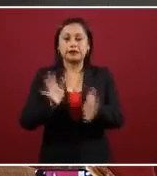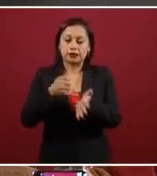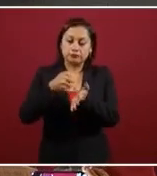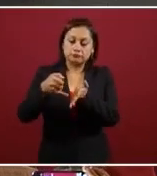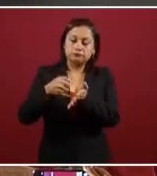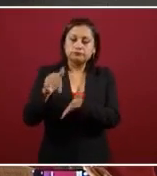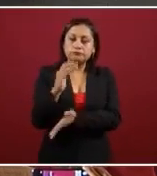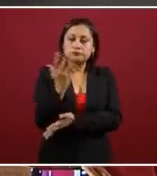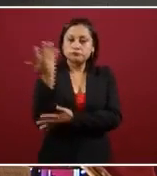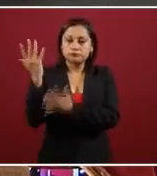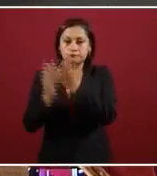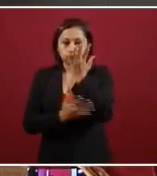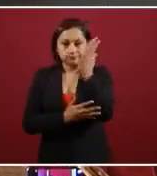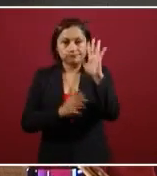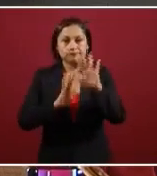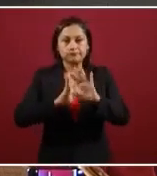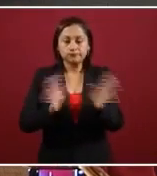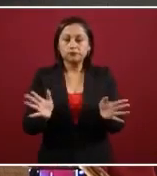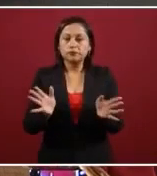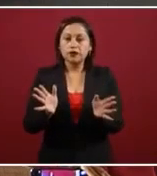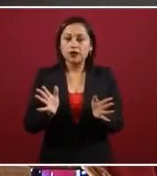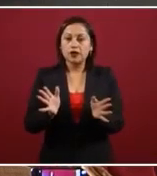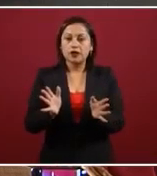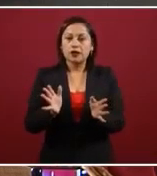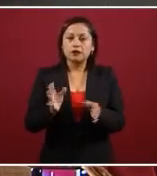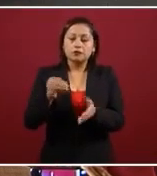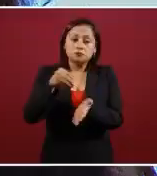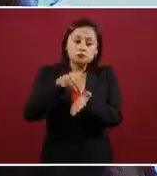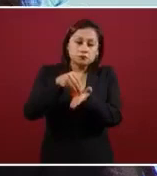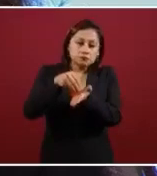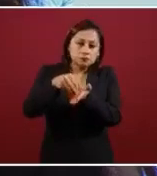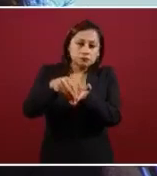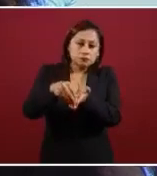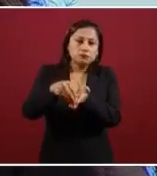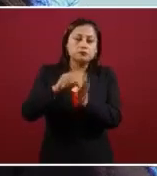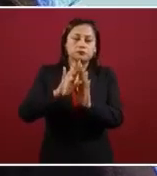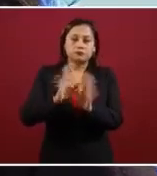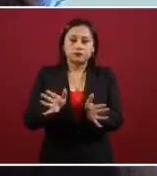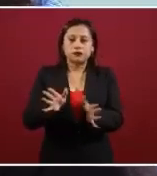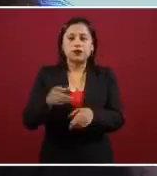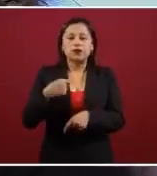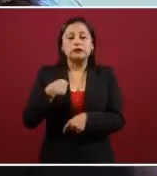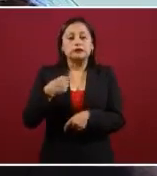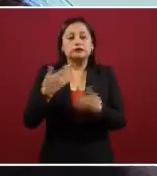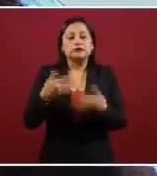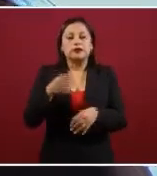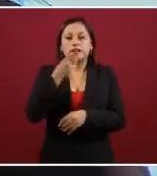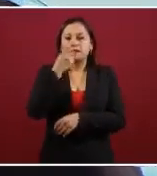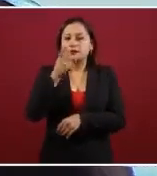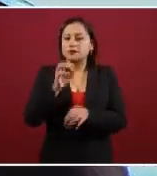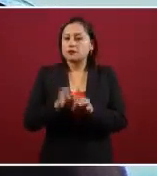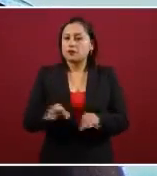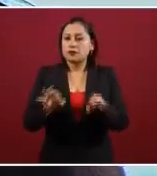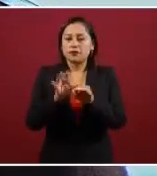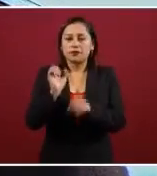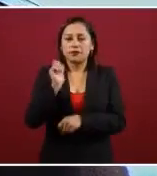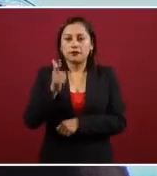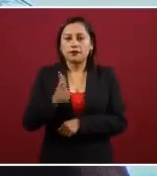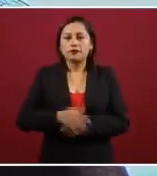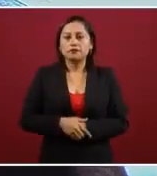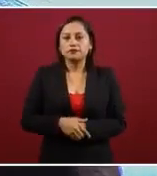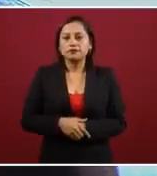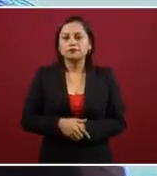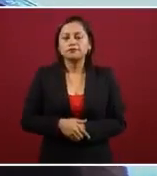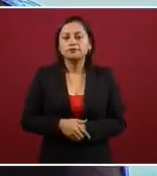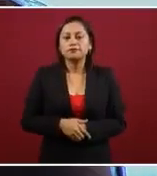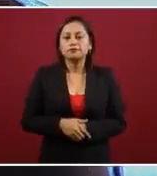forestales, trabajando con 20, sembrando. Y aquí también quería hacer hincapié en algo importante. Hoy daba el